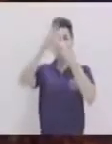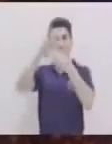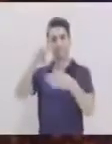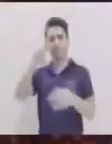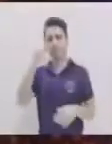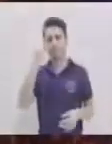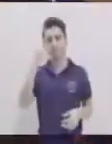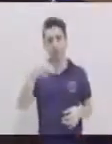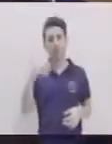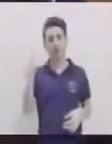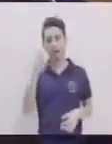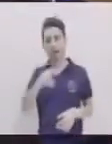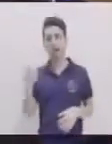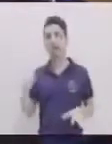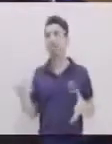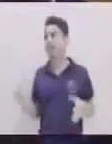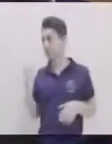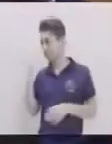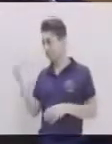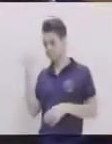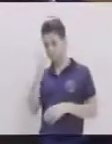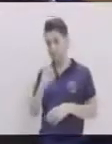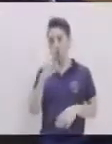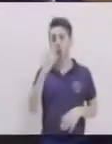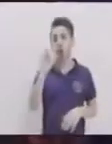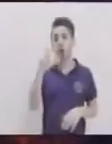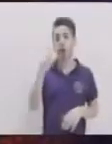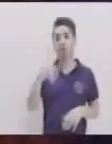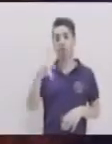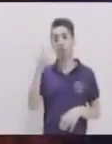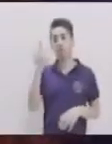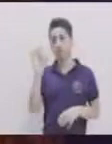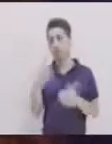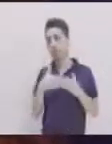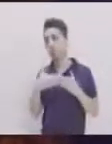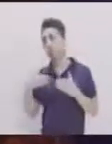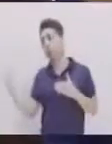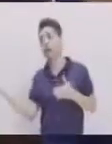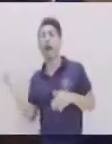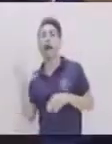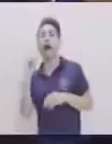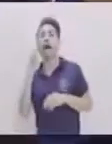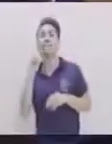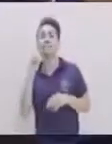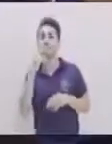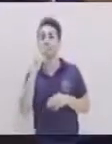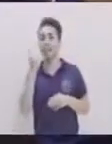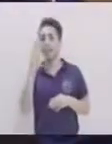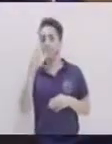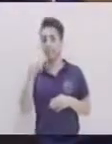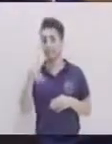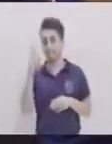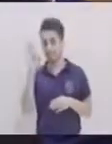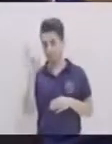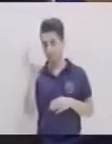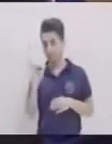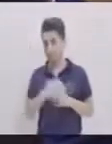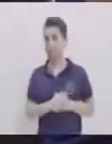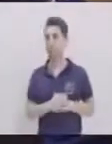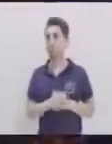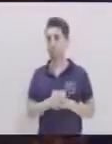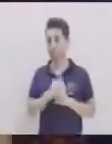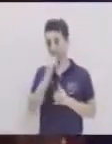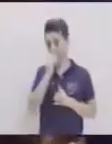de mi papá? Lo diré una vez más. Rolando se la pasa